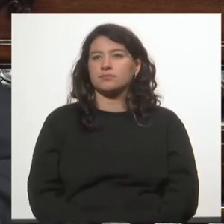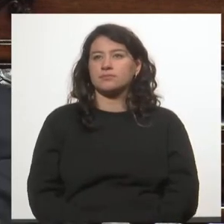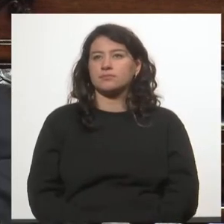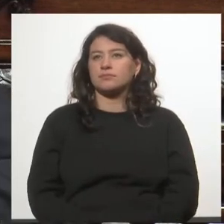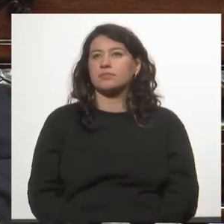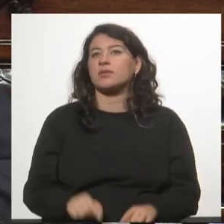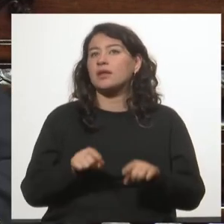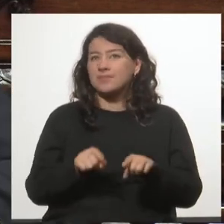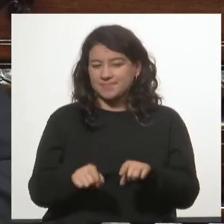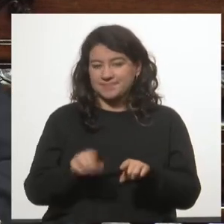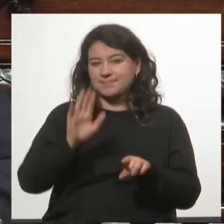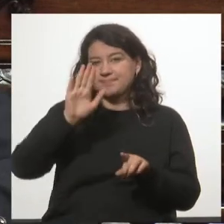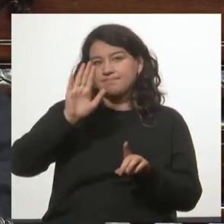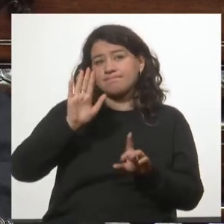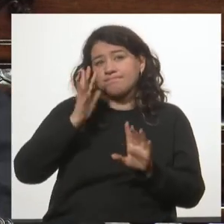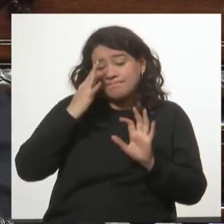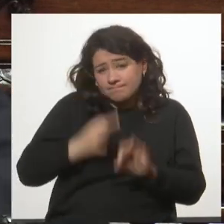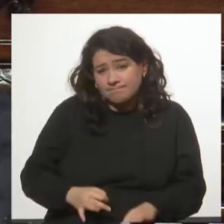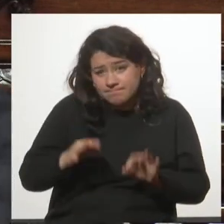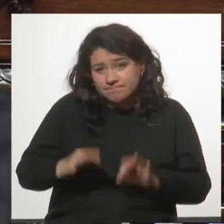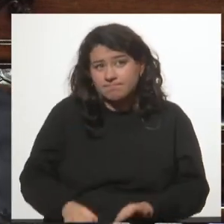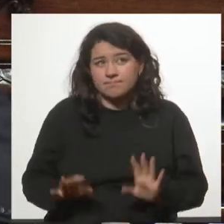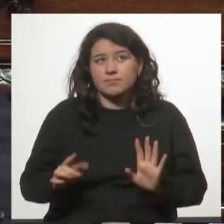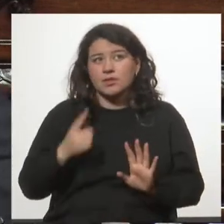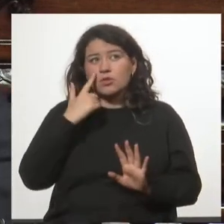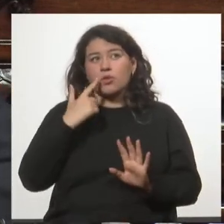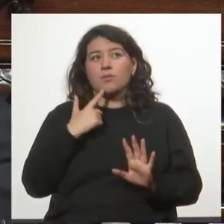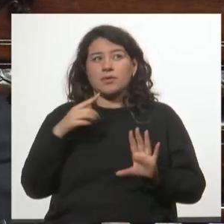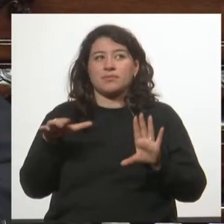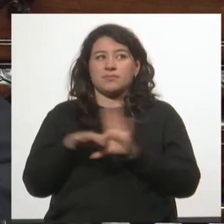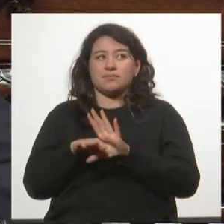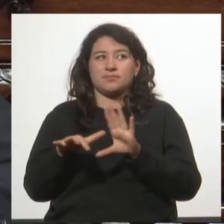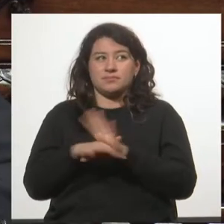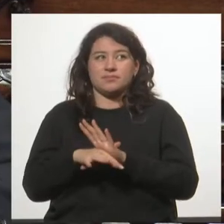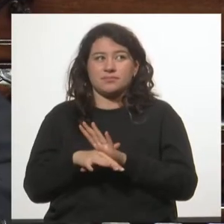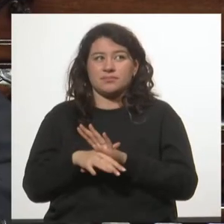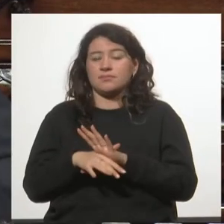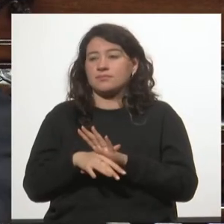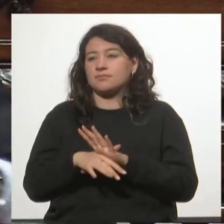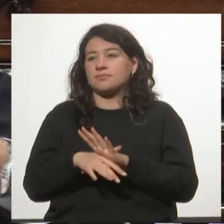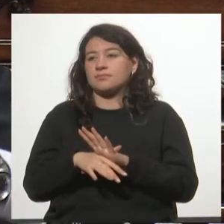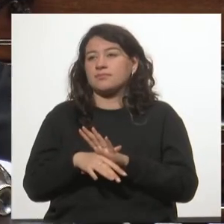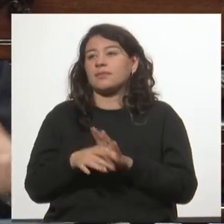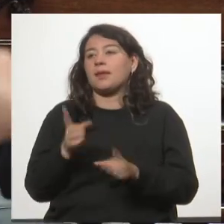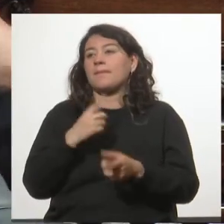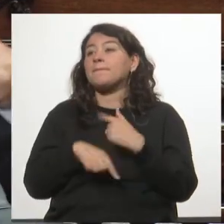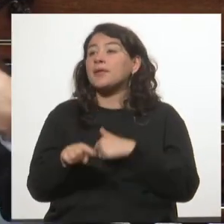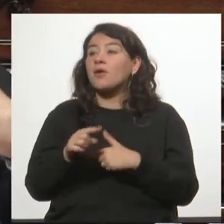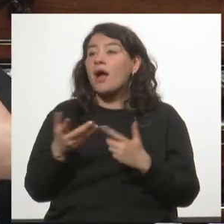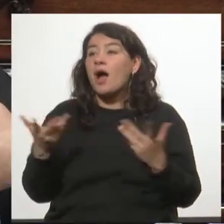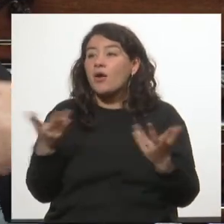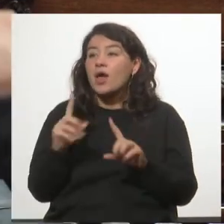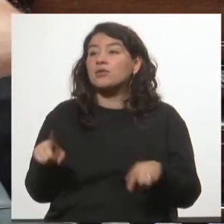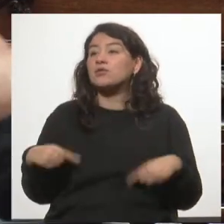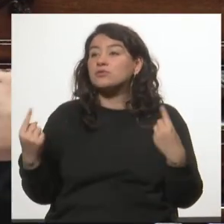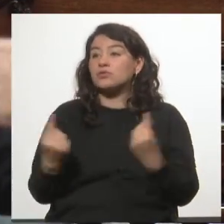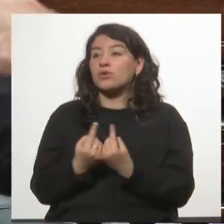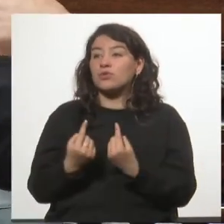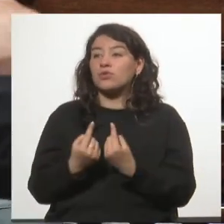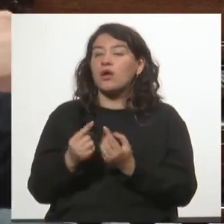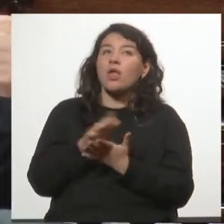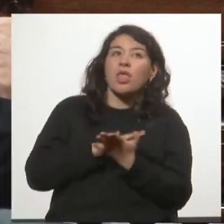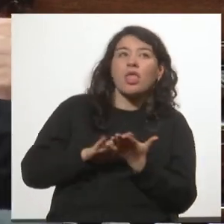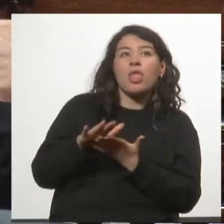y eso es así son números pero a nosotros nos vendieron el